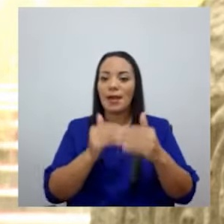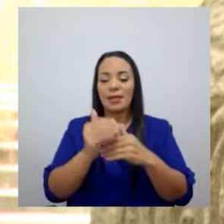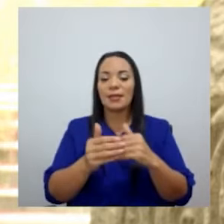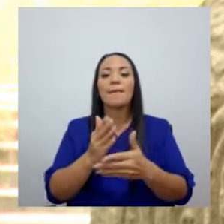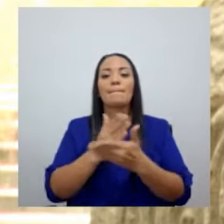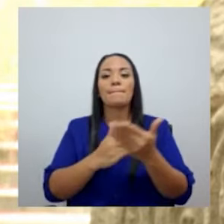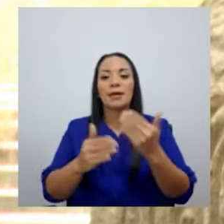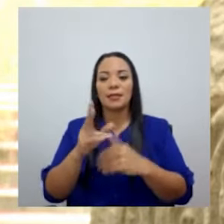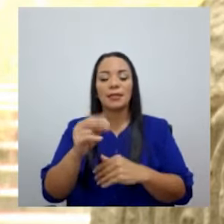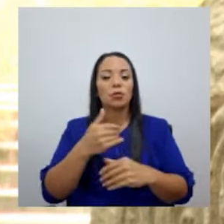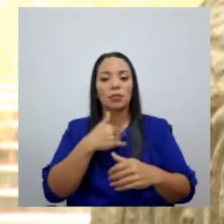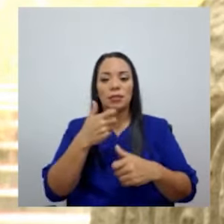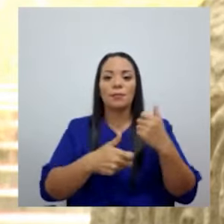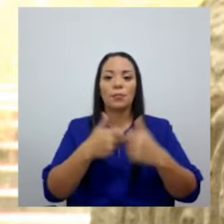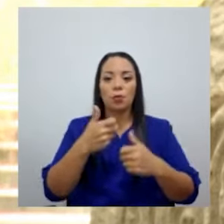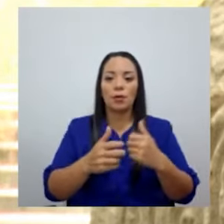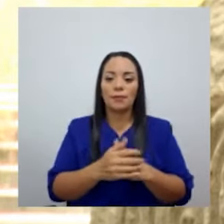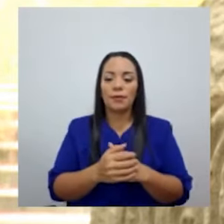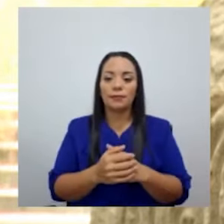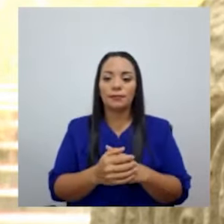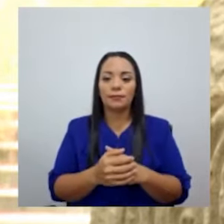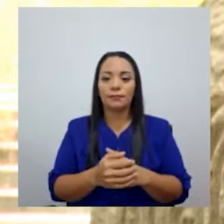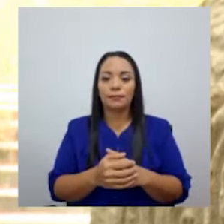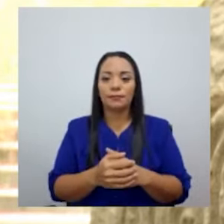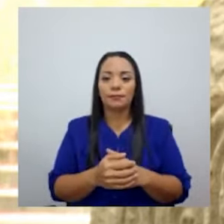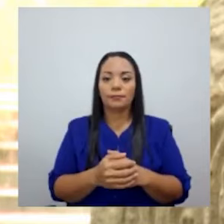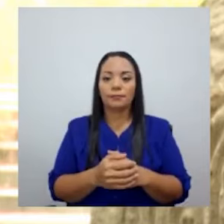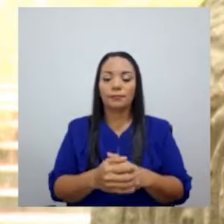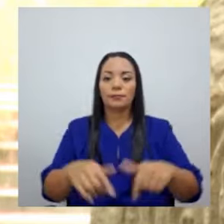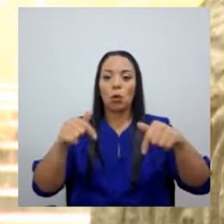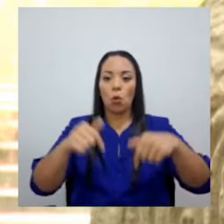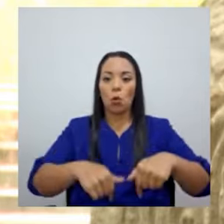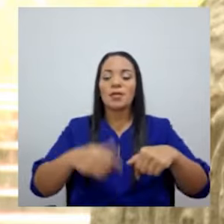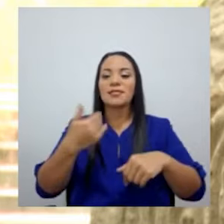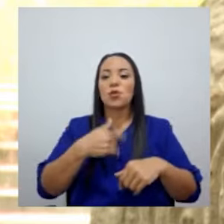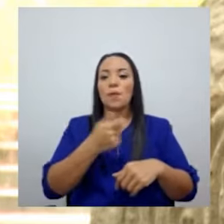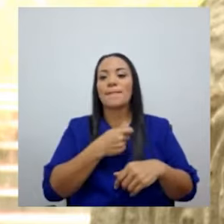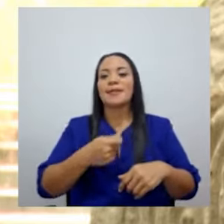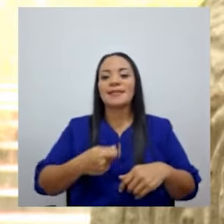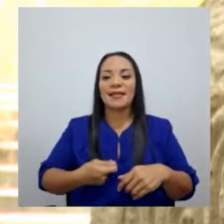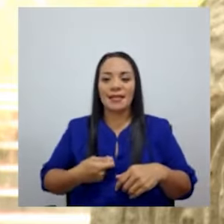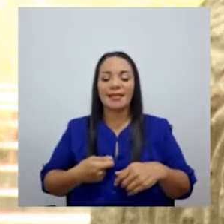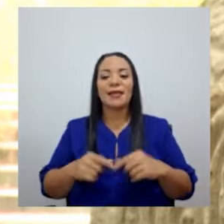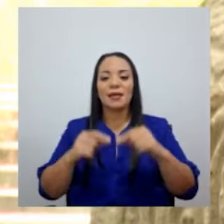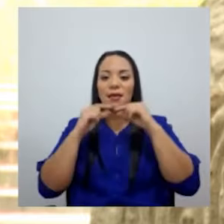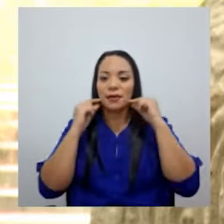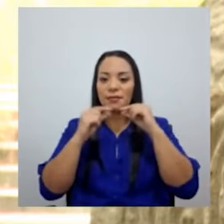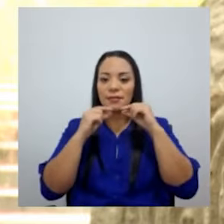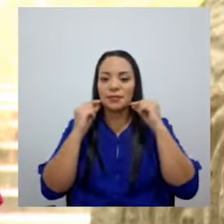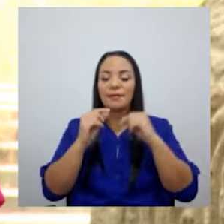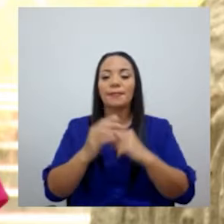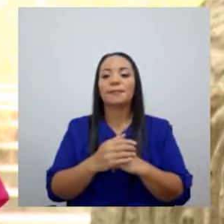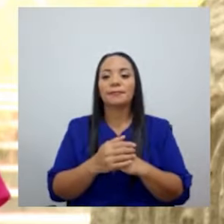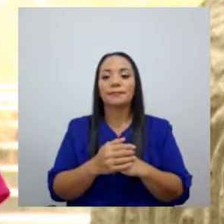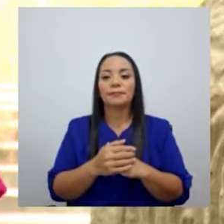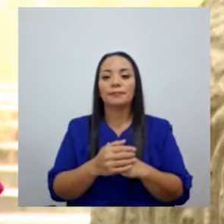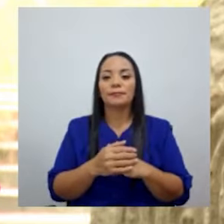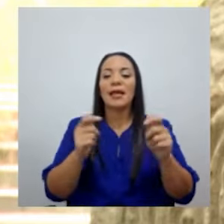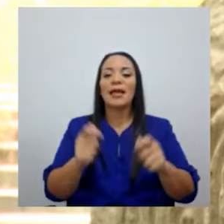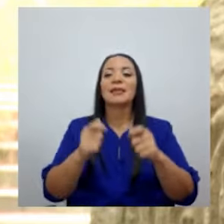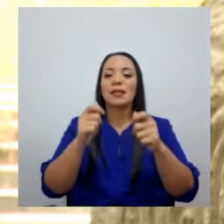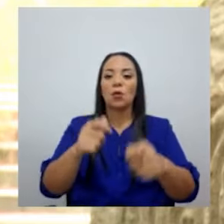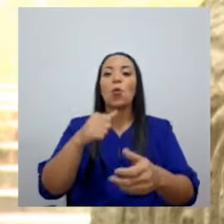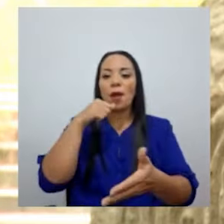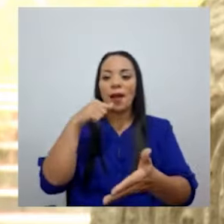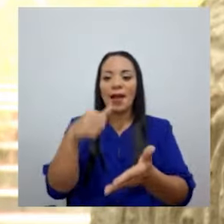parte que no tiene problemas. El día de hoy, el señor presidente de la República, don Rodrigo Chávez, le entregó una